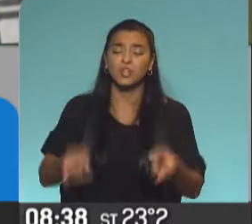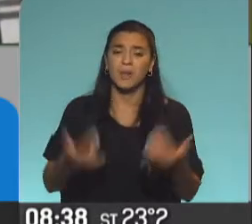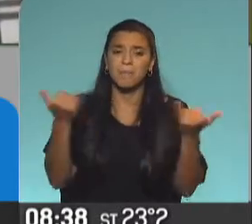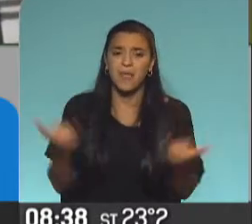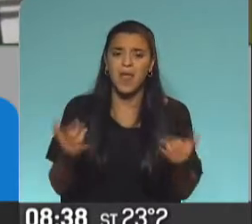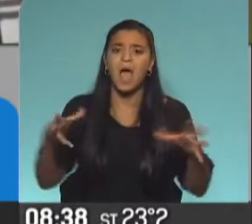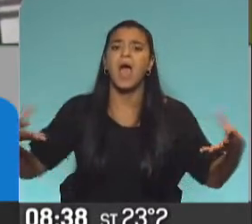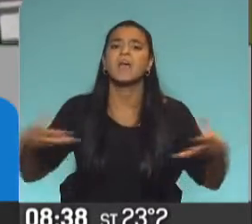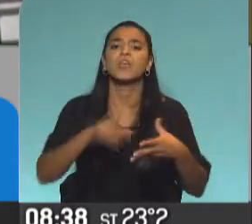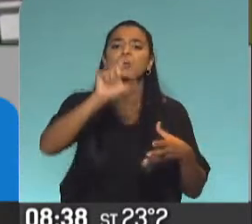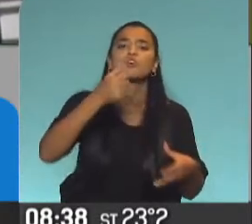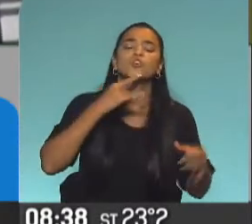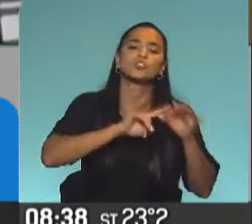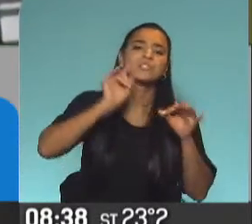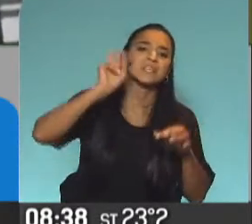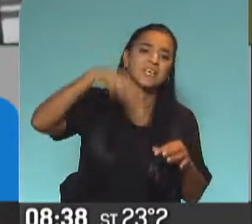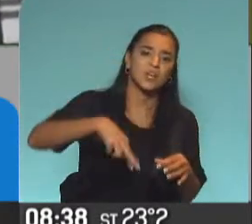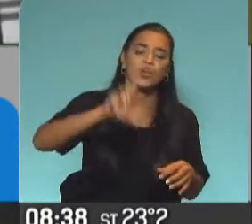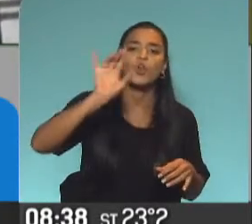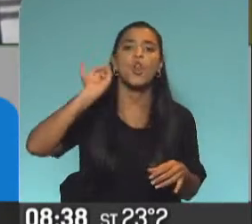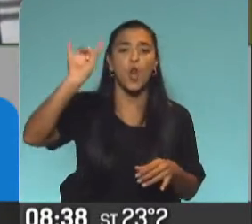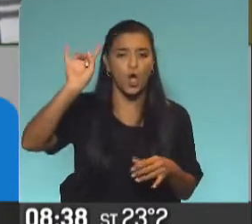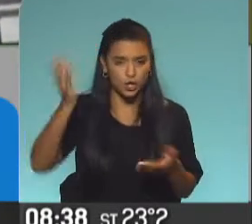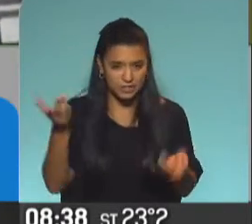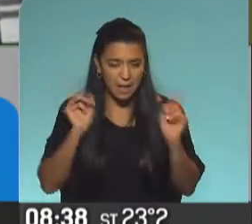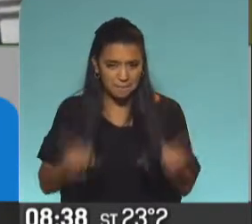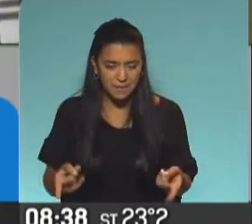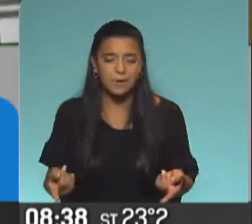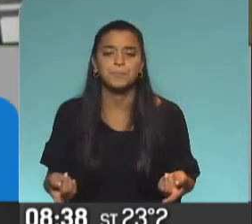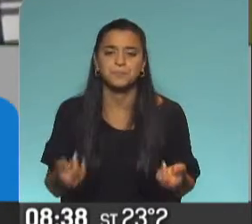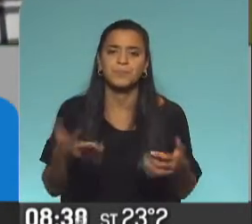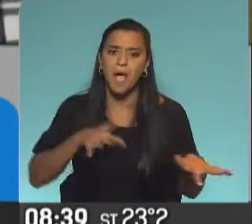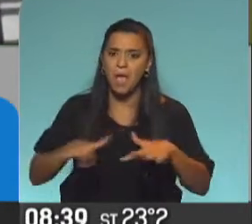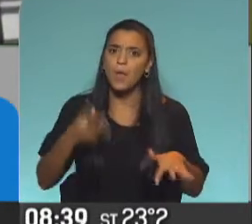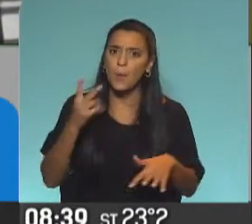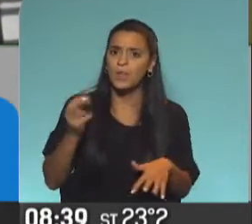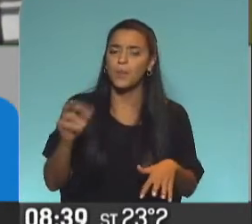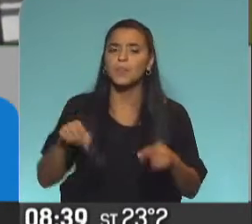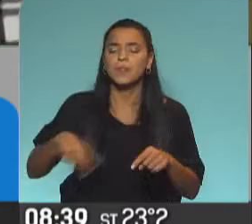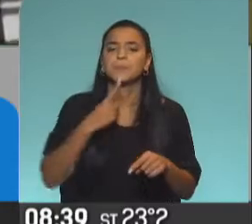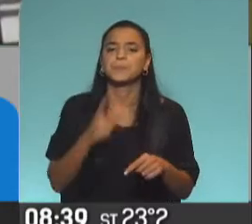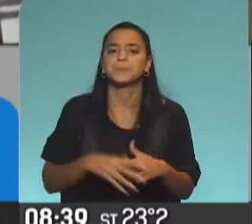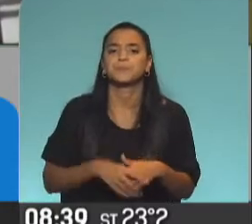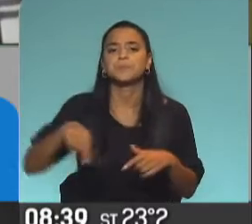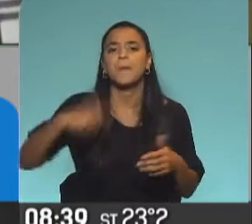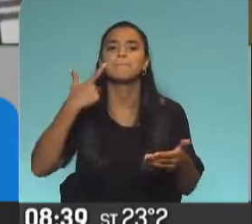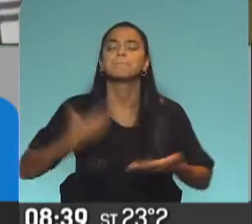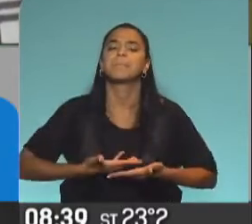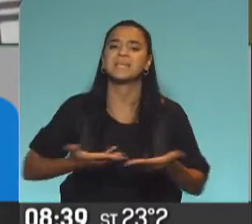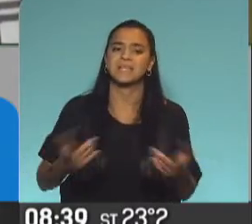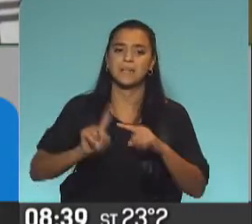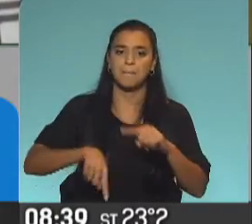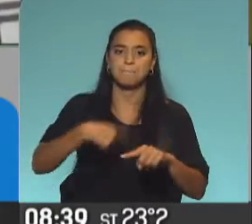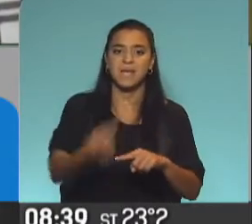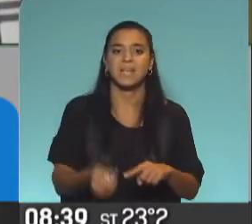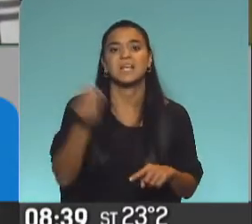del Cosquín Rock Online, por eso digo que tuvo un 2020 muy agitado, más allá de la pandemia, y va a estar entonces presentándose